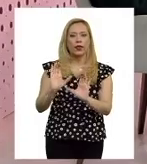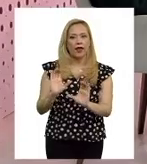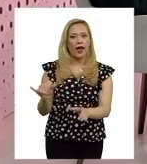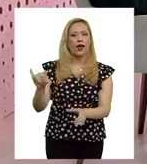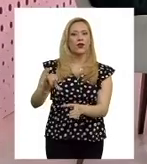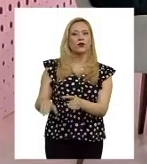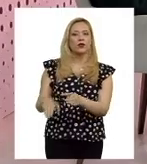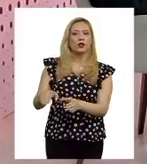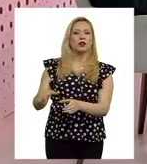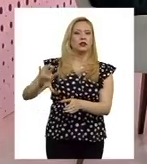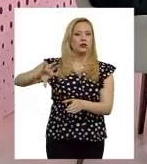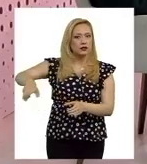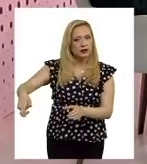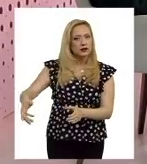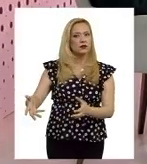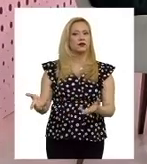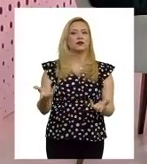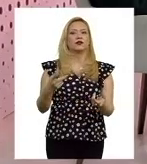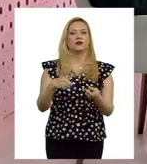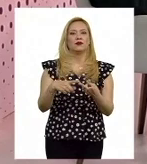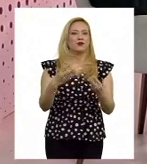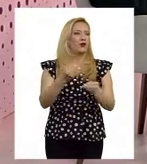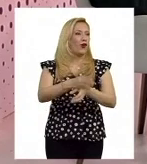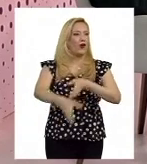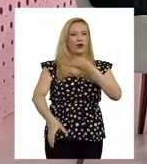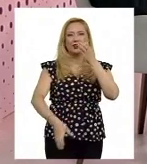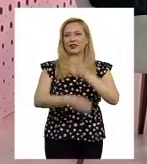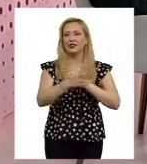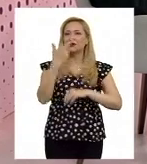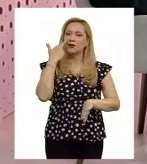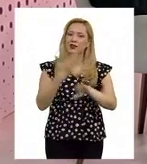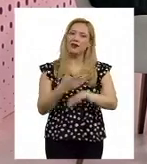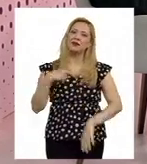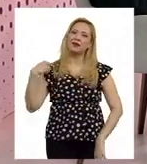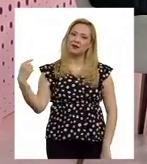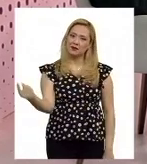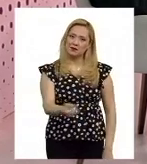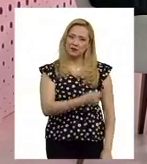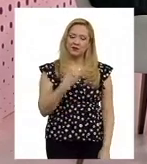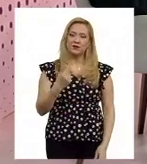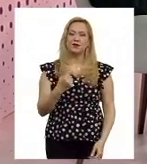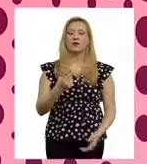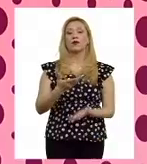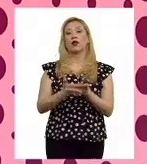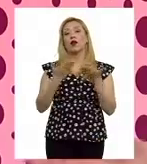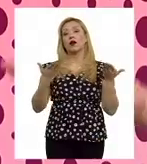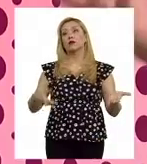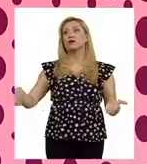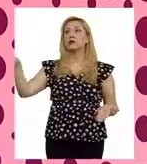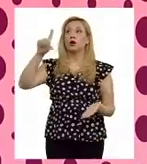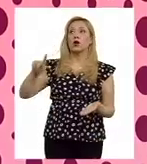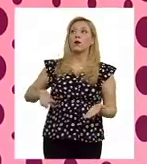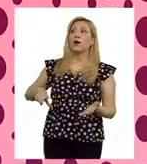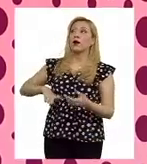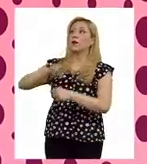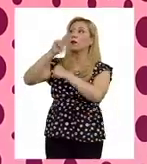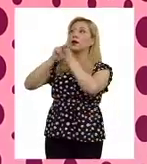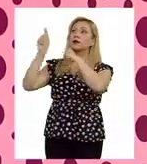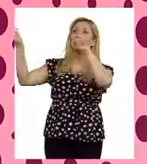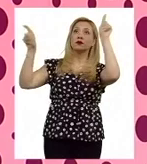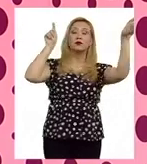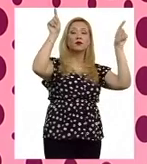de hoy, y tenemos nuestras responsabilidades. Y finalmente, mientras tanto, las políticas públicas de los países